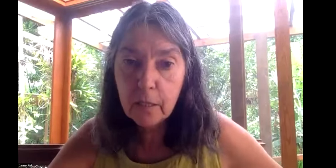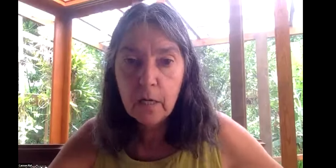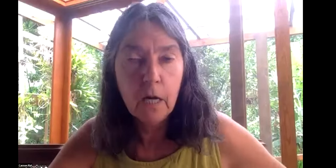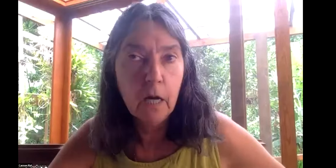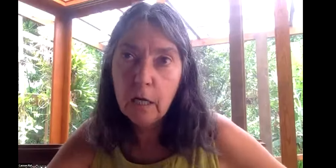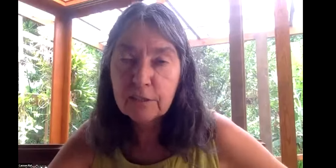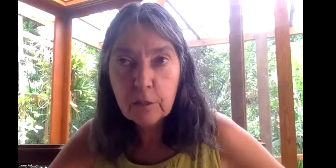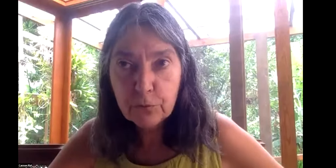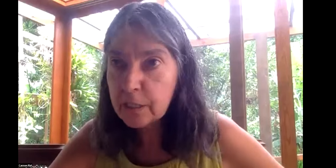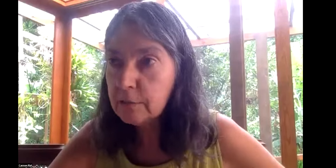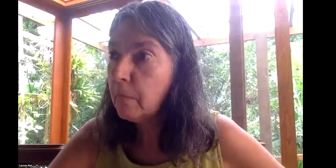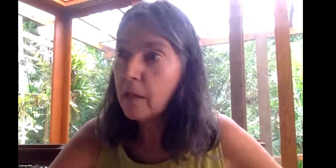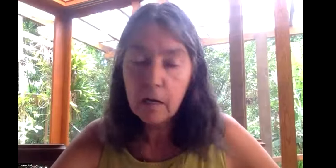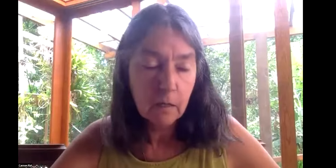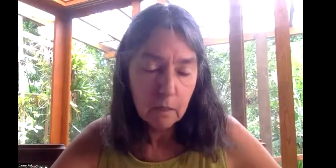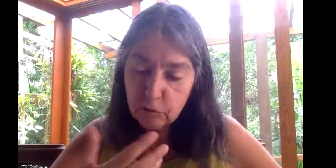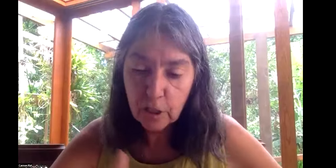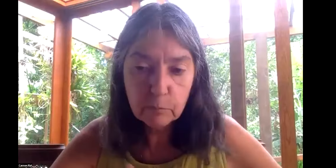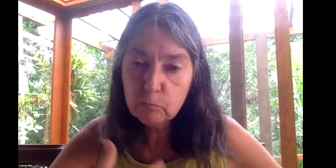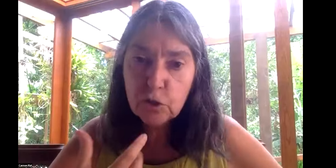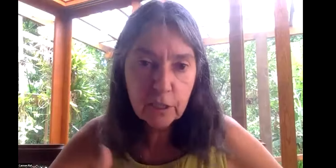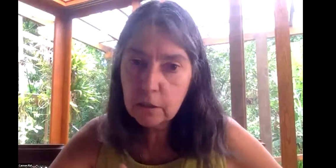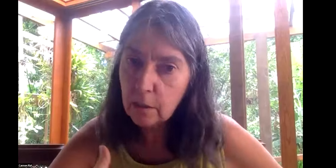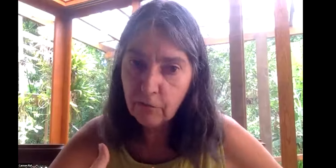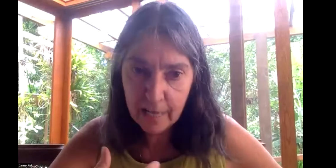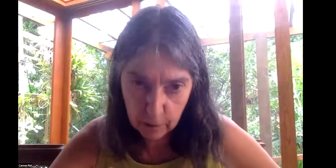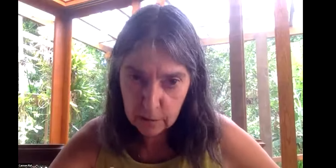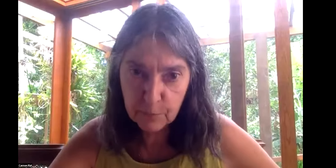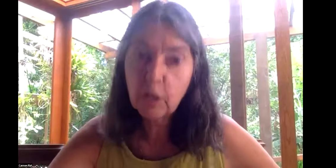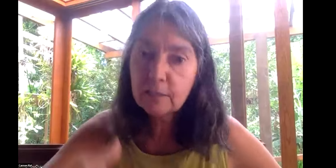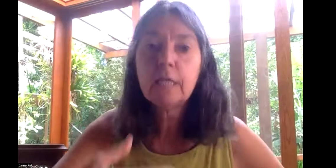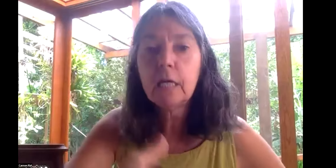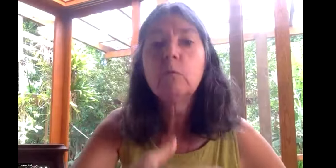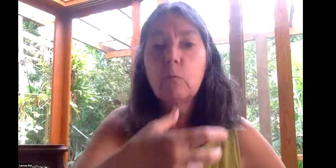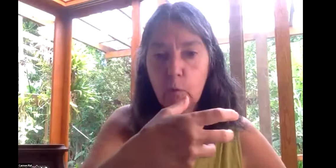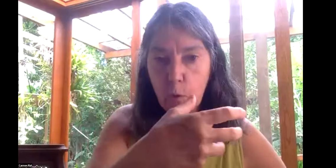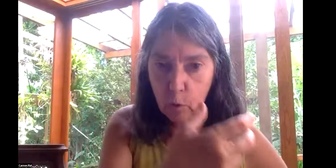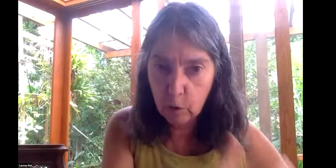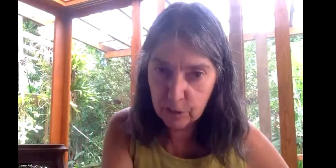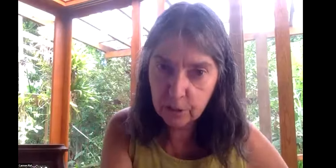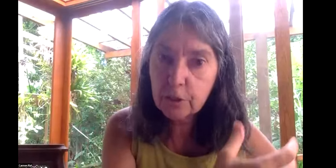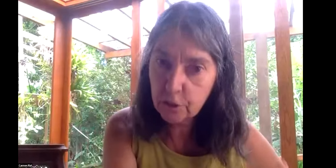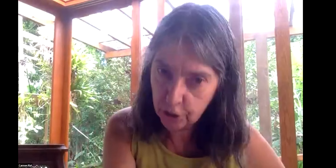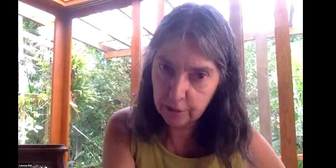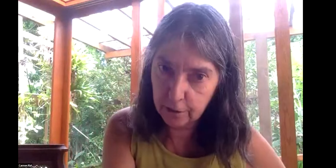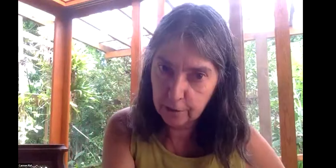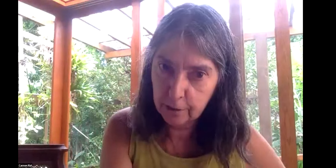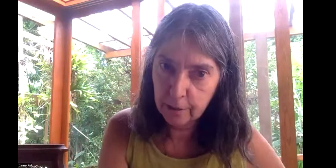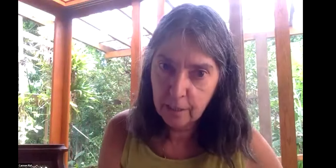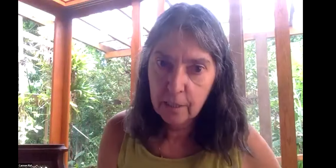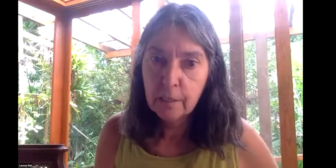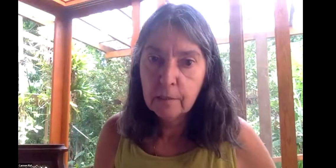been suffering some gender violence because they are researching